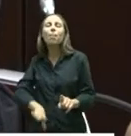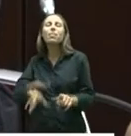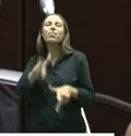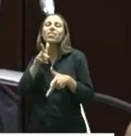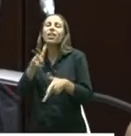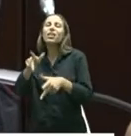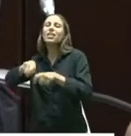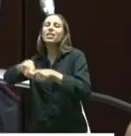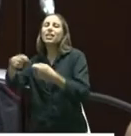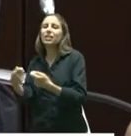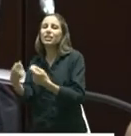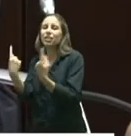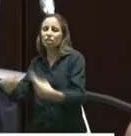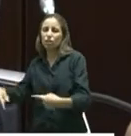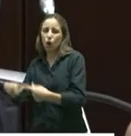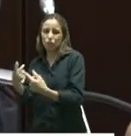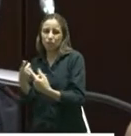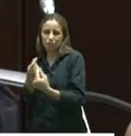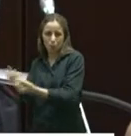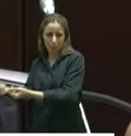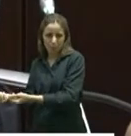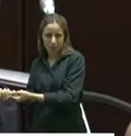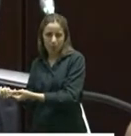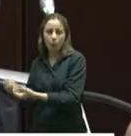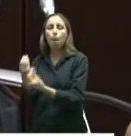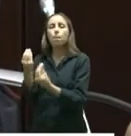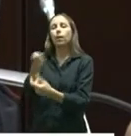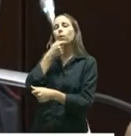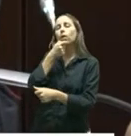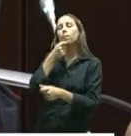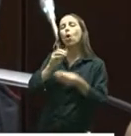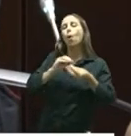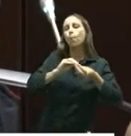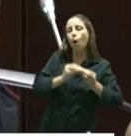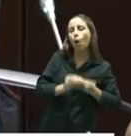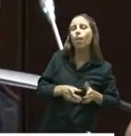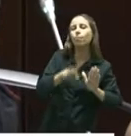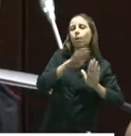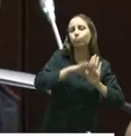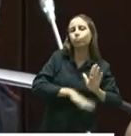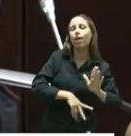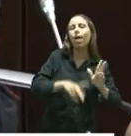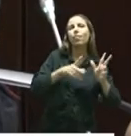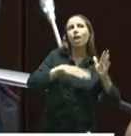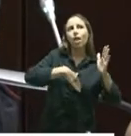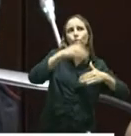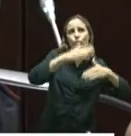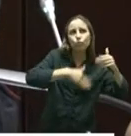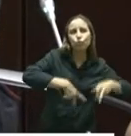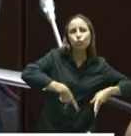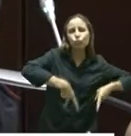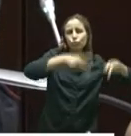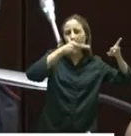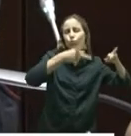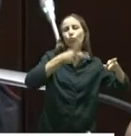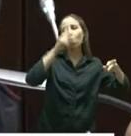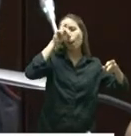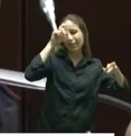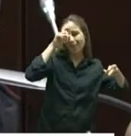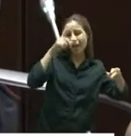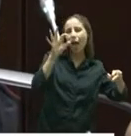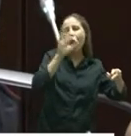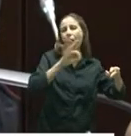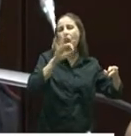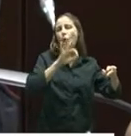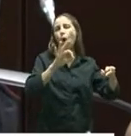podríamos decir porque los problemas de infraestructura la de falta de espacio que hay en los hospitales y en los centros de salud las condiciones